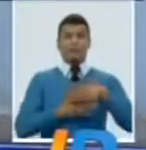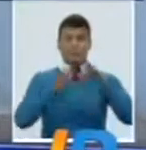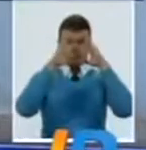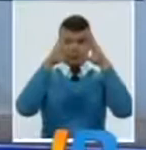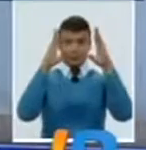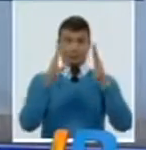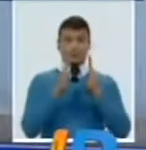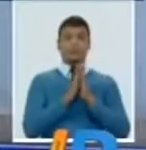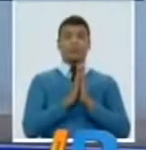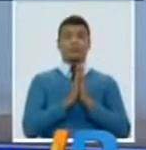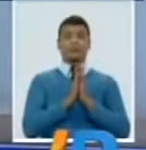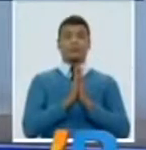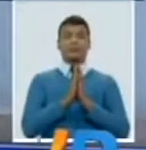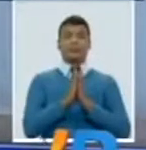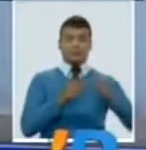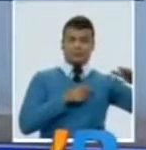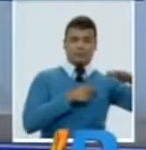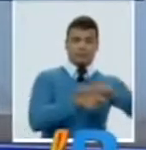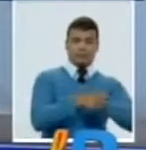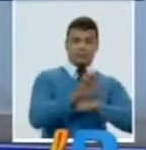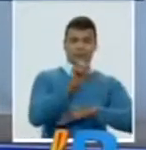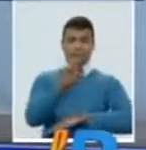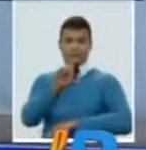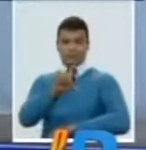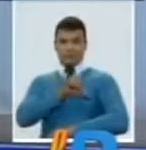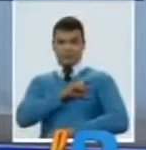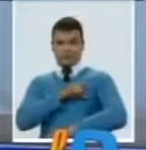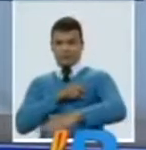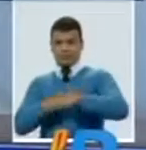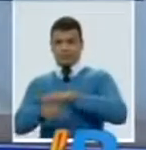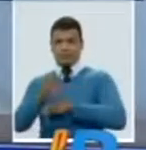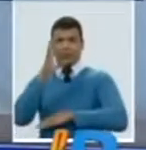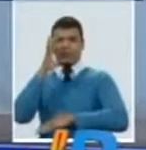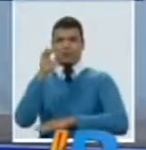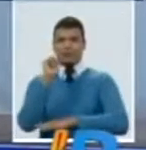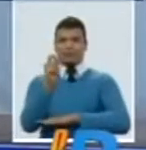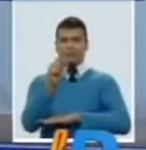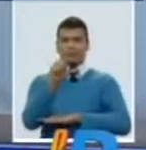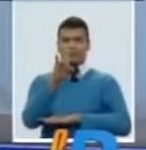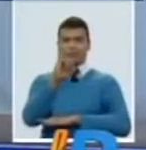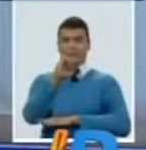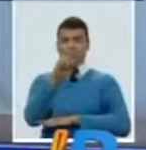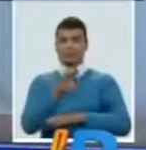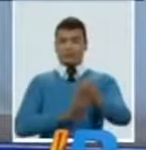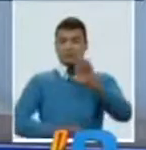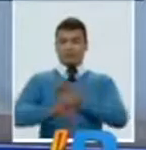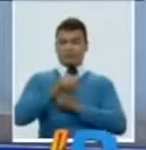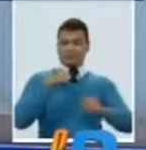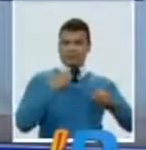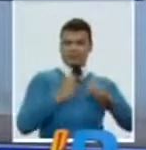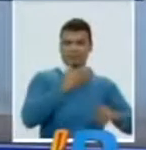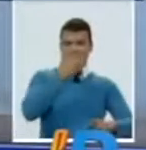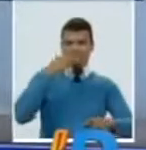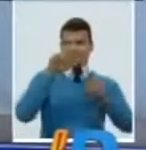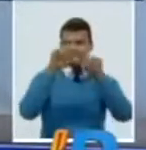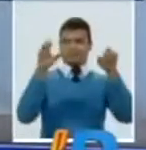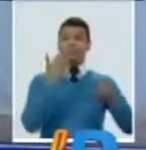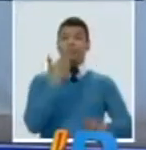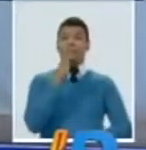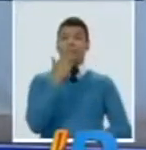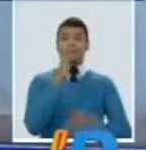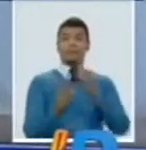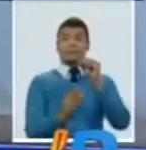Gracias por seguir con nosotros. El asesinato en el oriente de Cali del abogado Luis Evelio Londoño, defensor del guerrillero conocido con el alias El